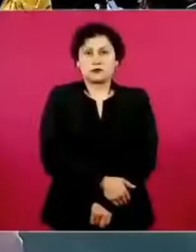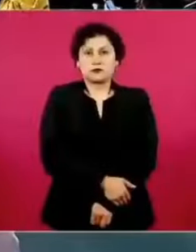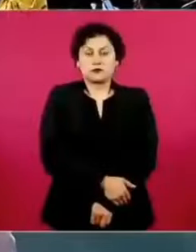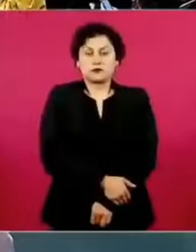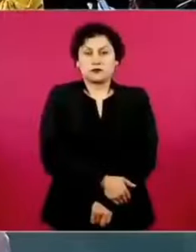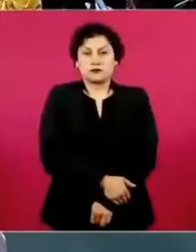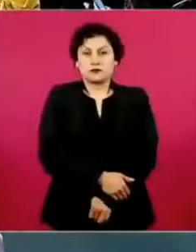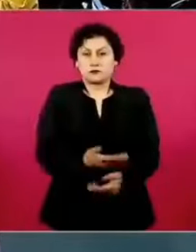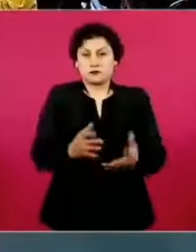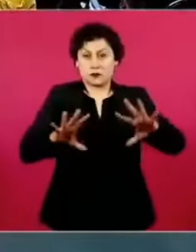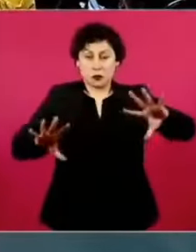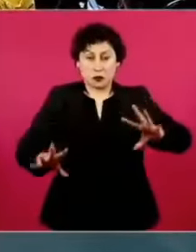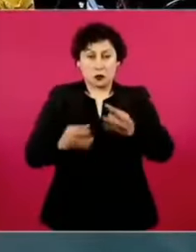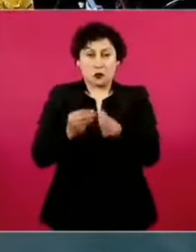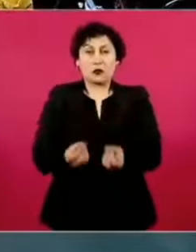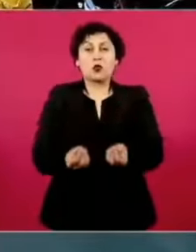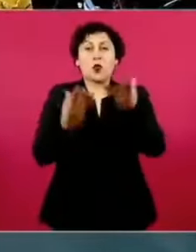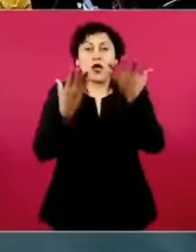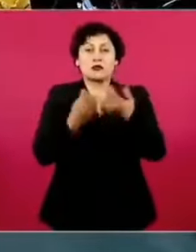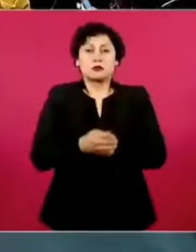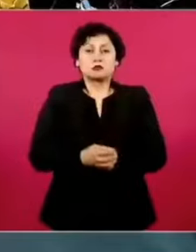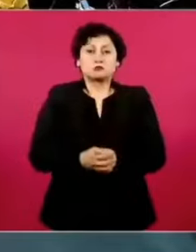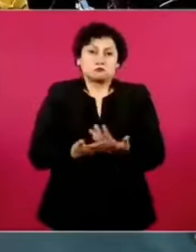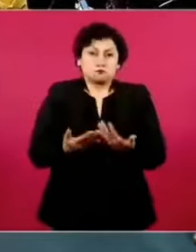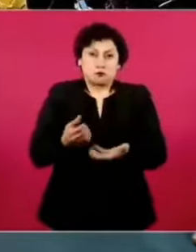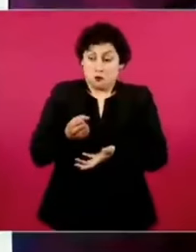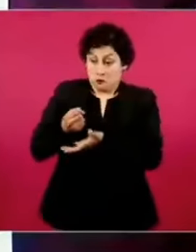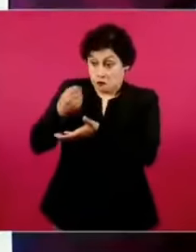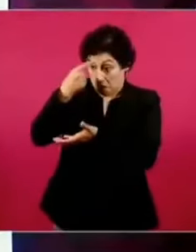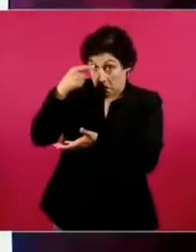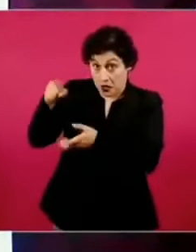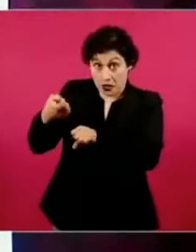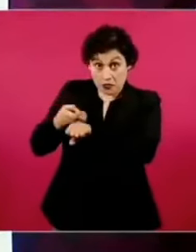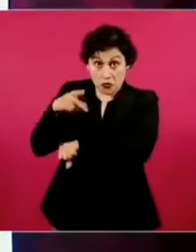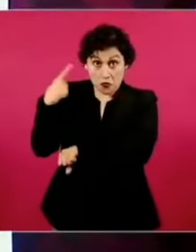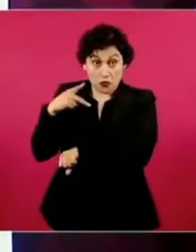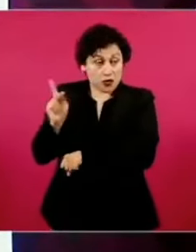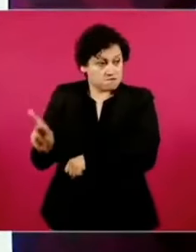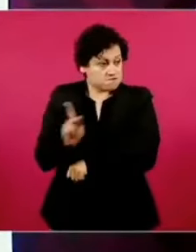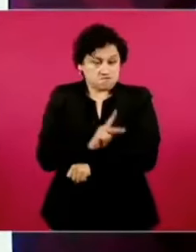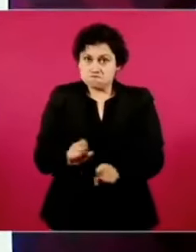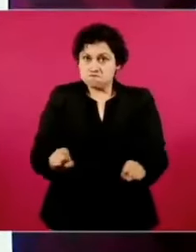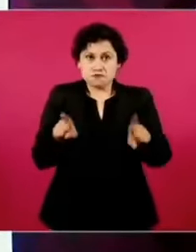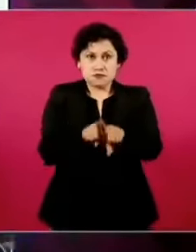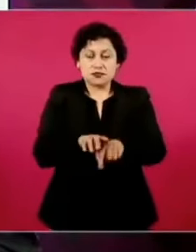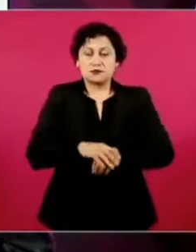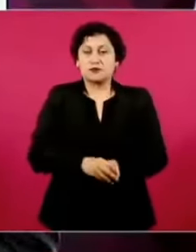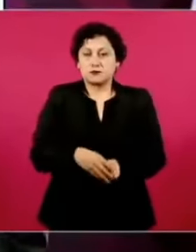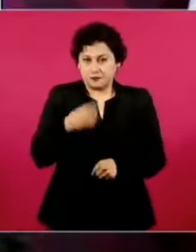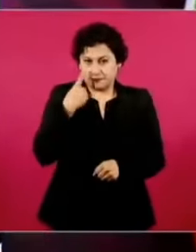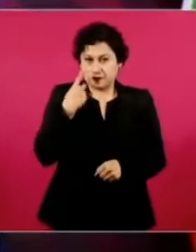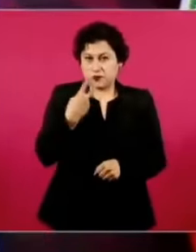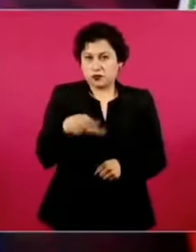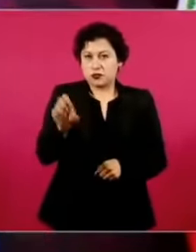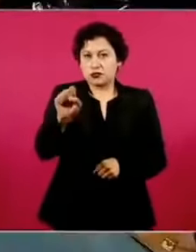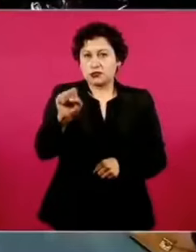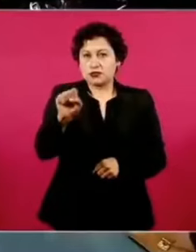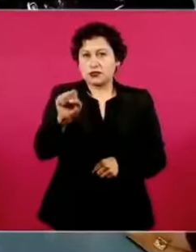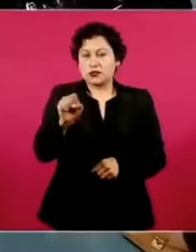Presupuesto de Puebla. Aquí son como 260 mil. Aquí 260. O sea que